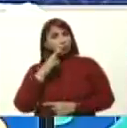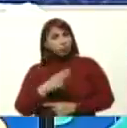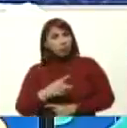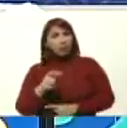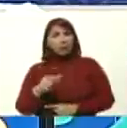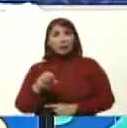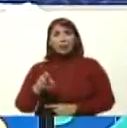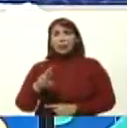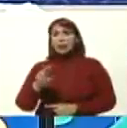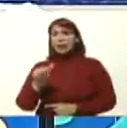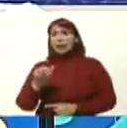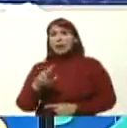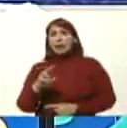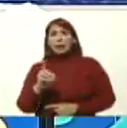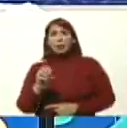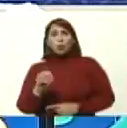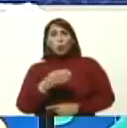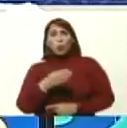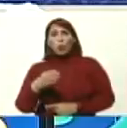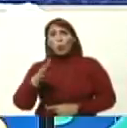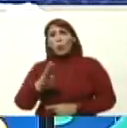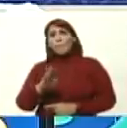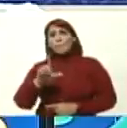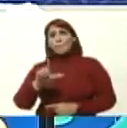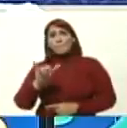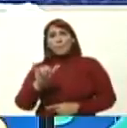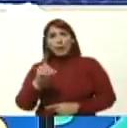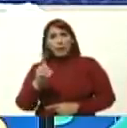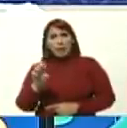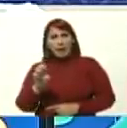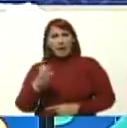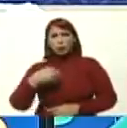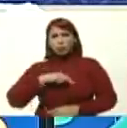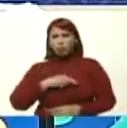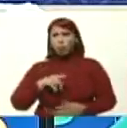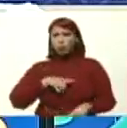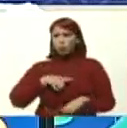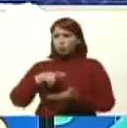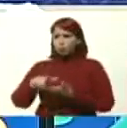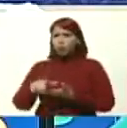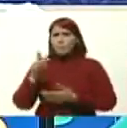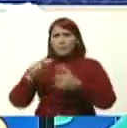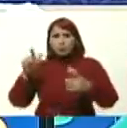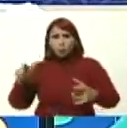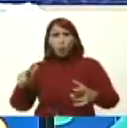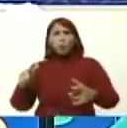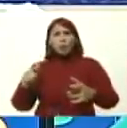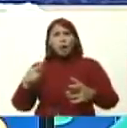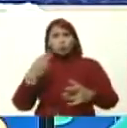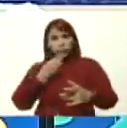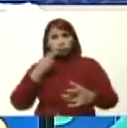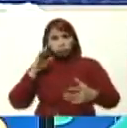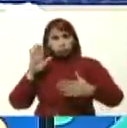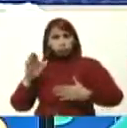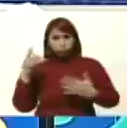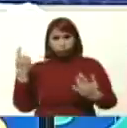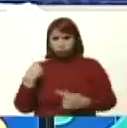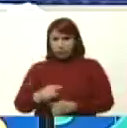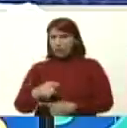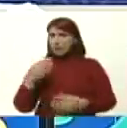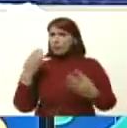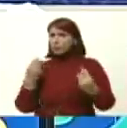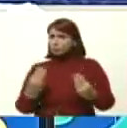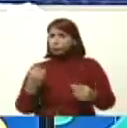que nosotros mandamos gente de primer nivel al diálogo. y gente muy comprometida y que tiene mucho